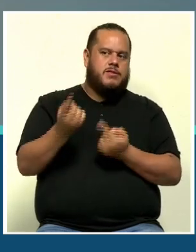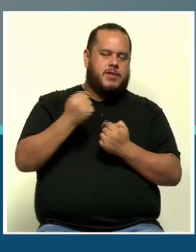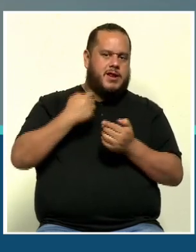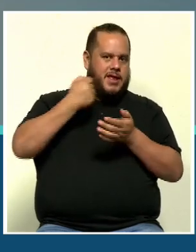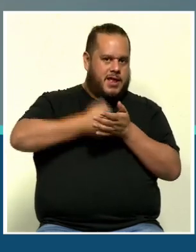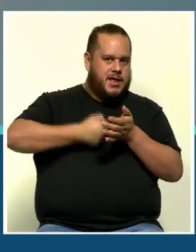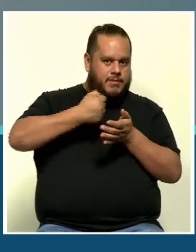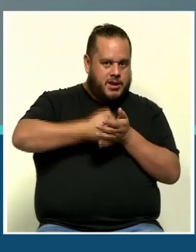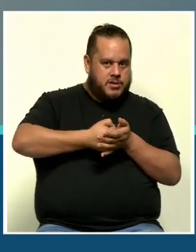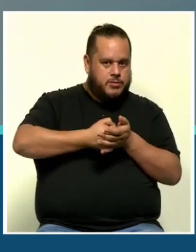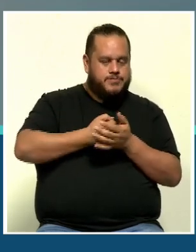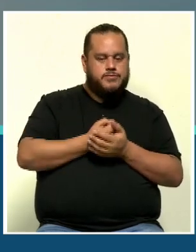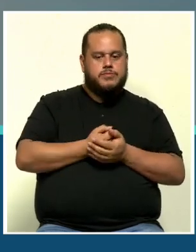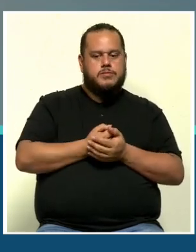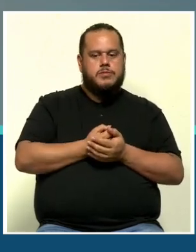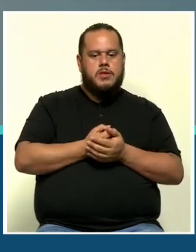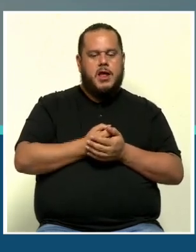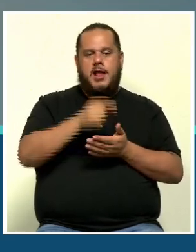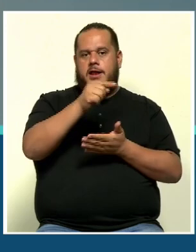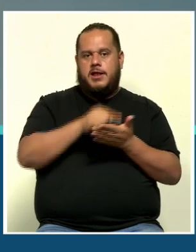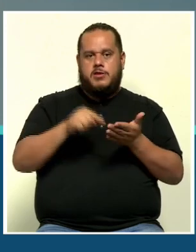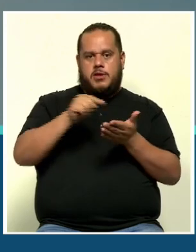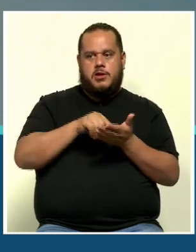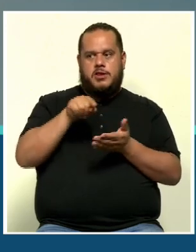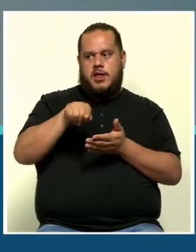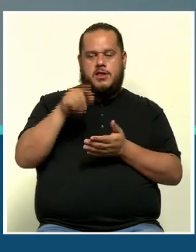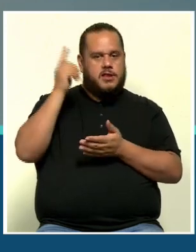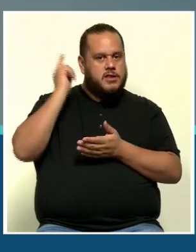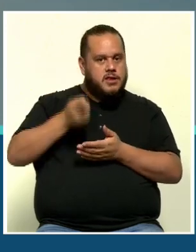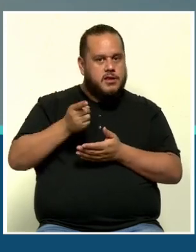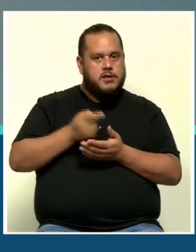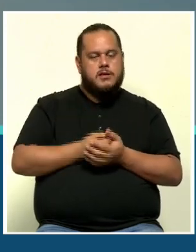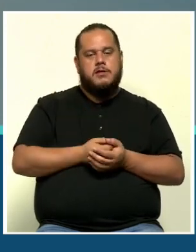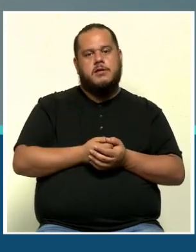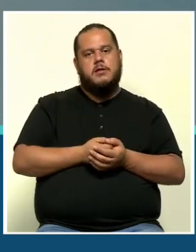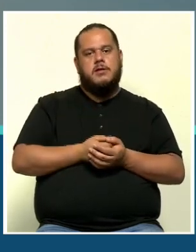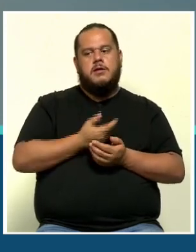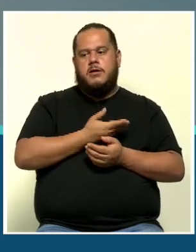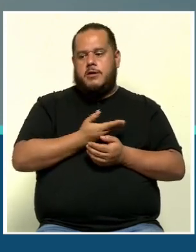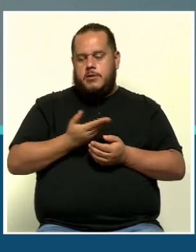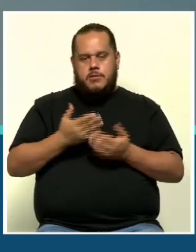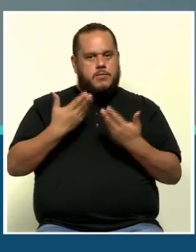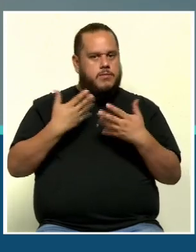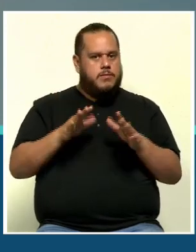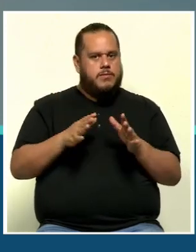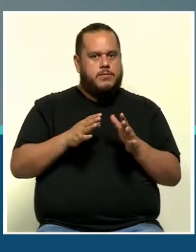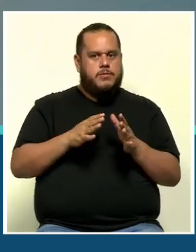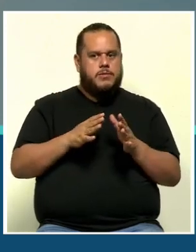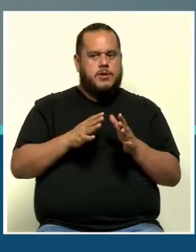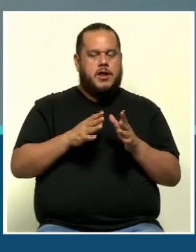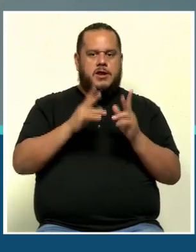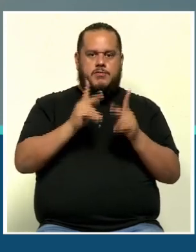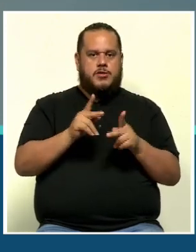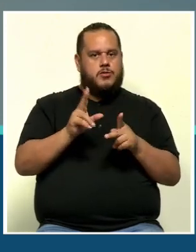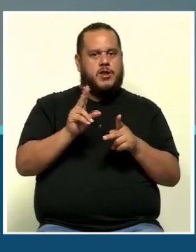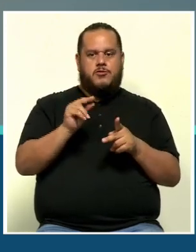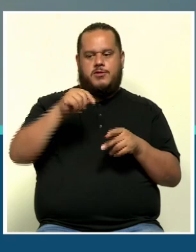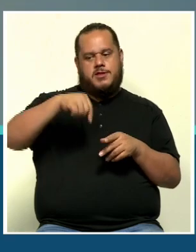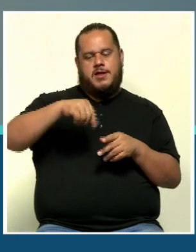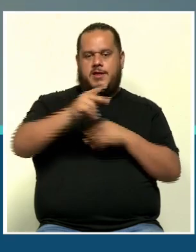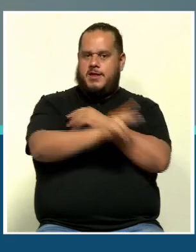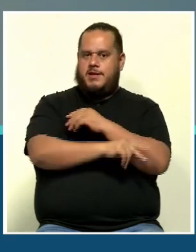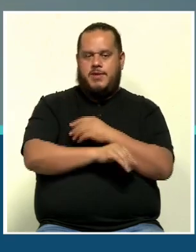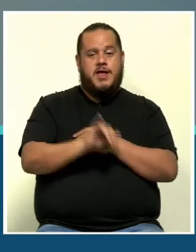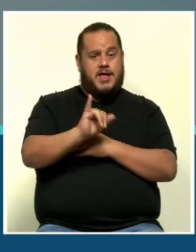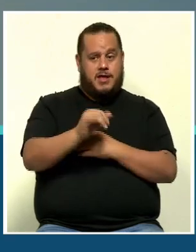apelación las anulaciones de esas sentencias, cuando ya los imputados ya no están en el país. Eso